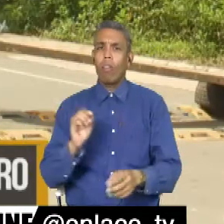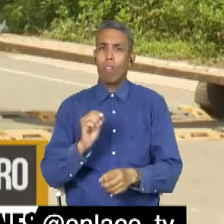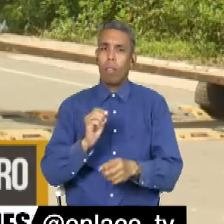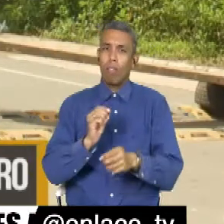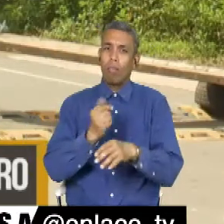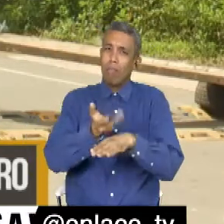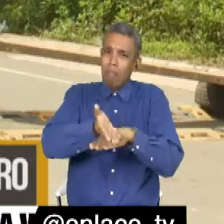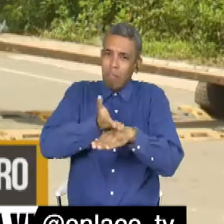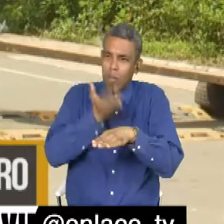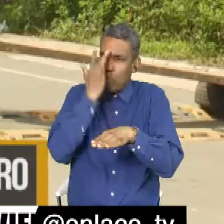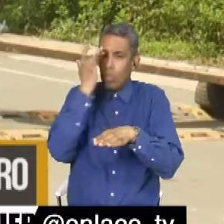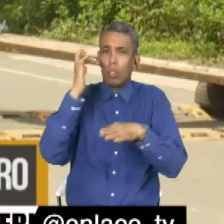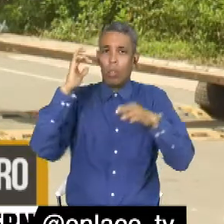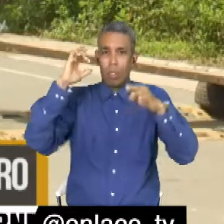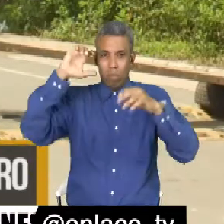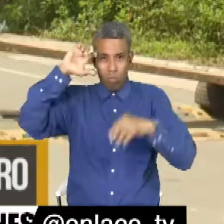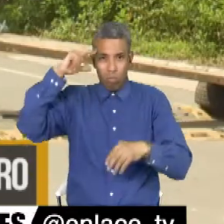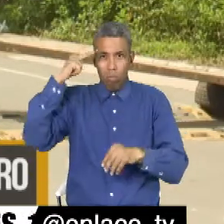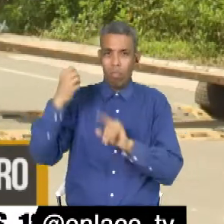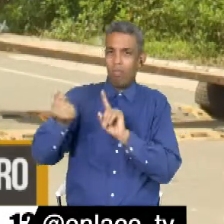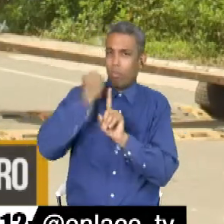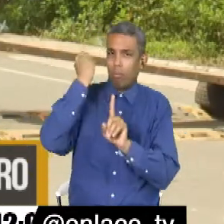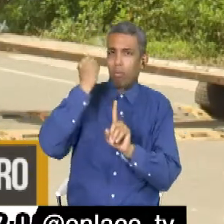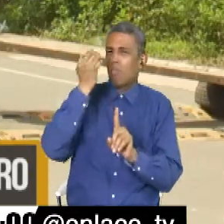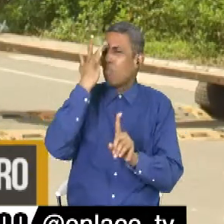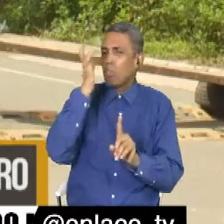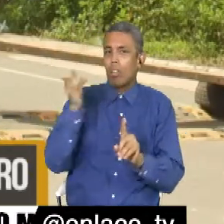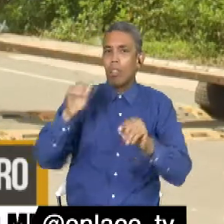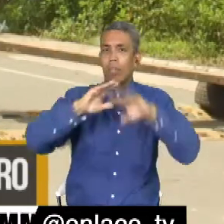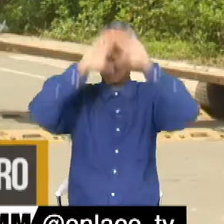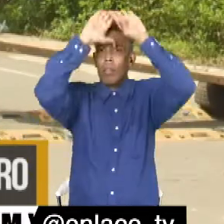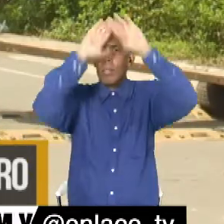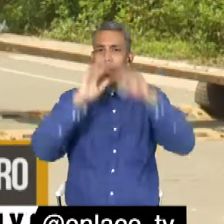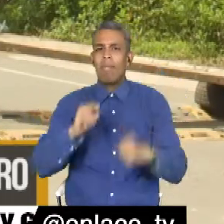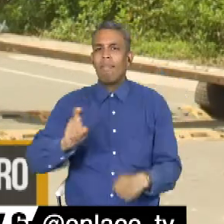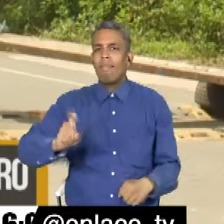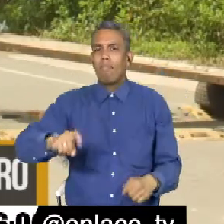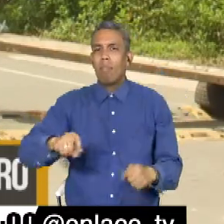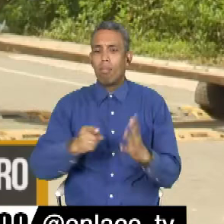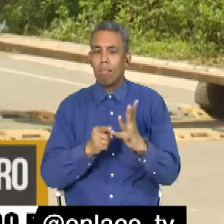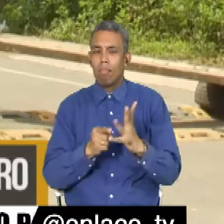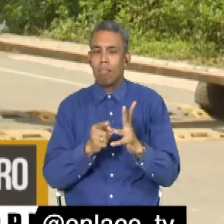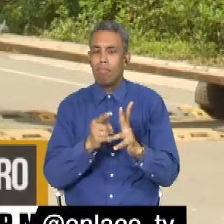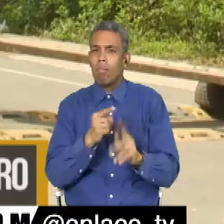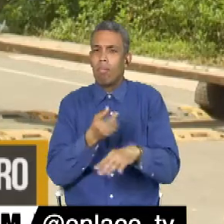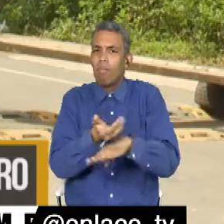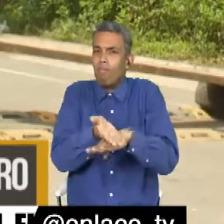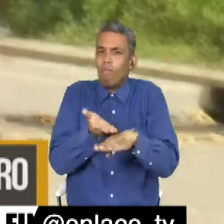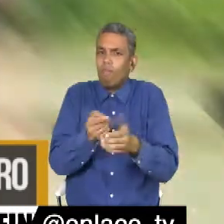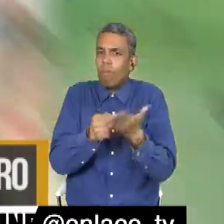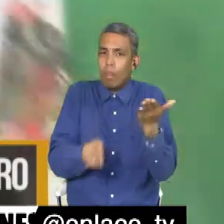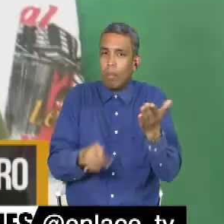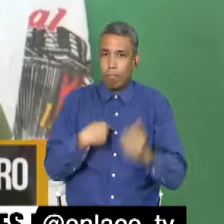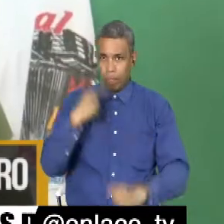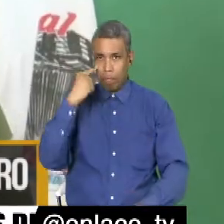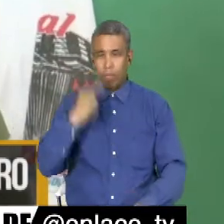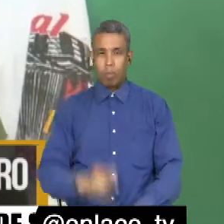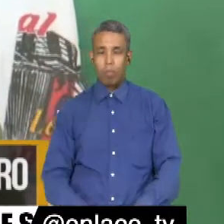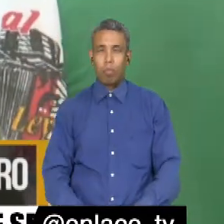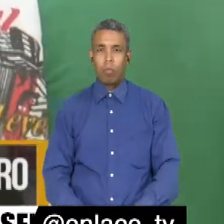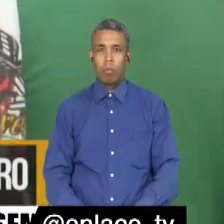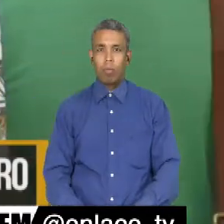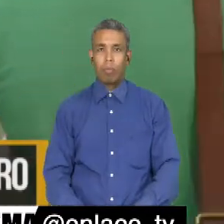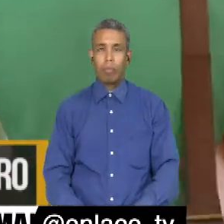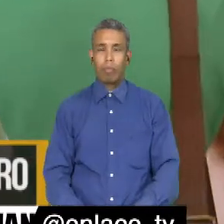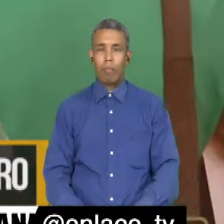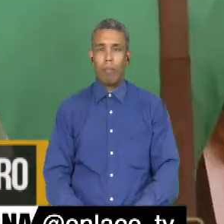pero escuchemos cuáles son las necesidades más básicas y qué es lo que le están pidiendo ellos básicamente también al gobierno. Nosotros hemos evidenciado